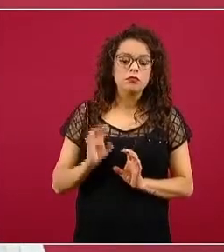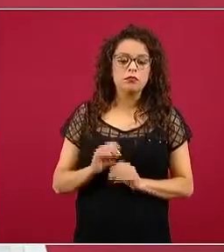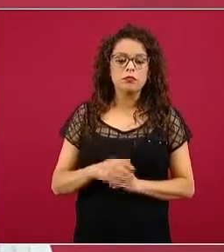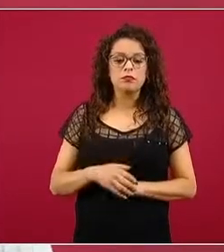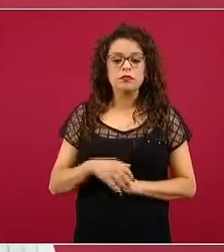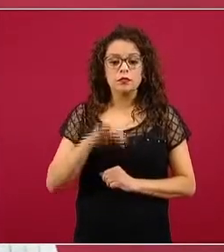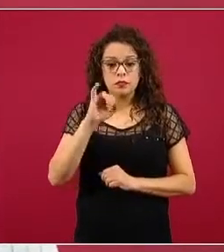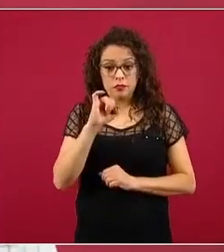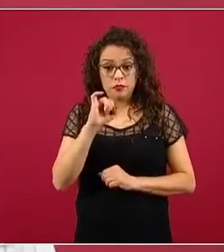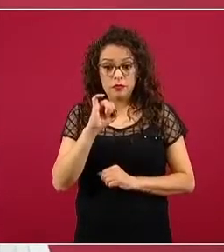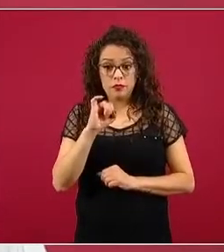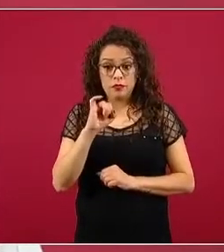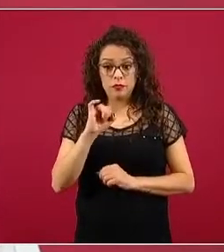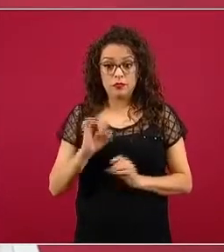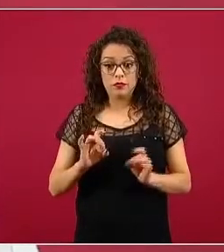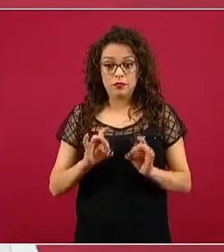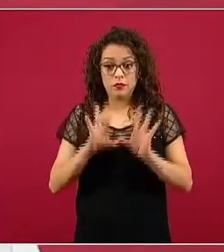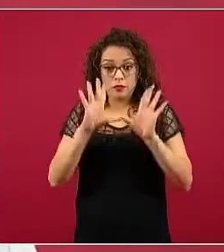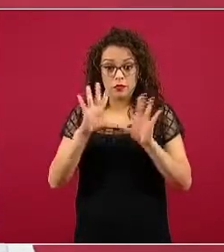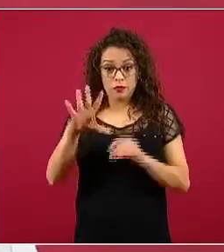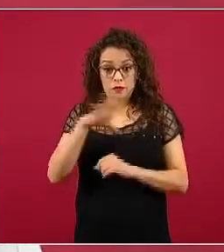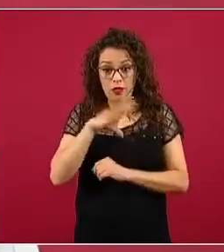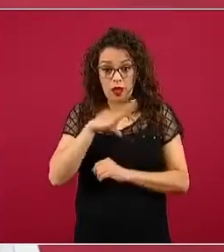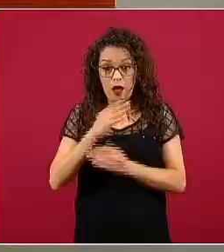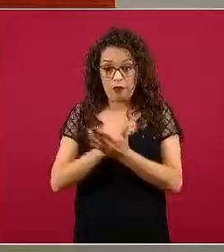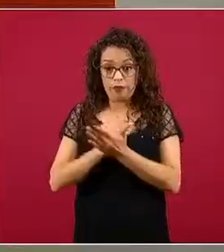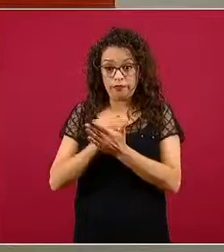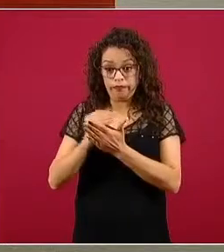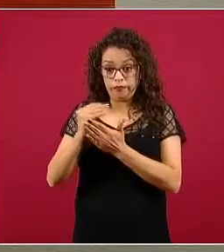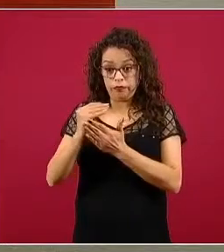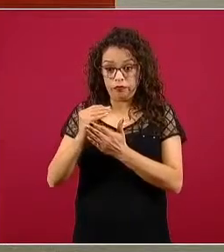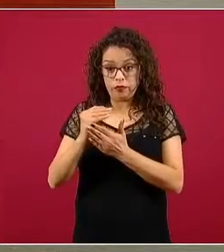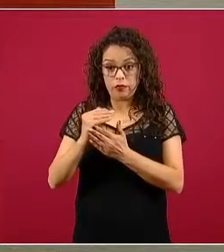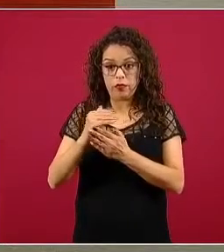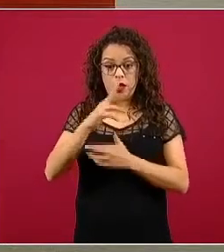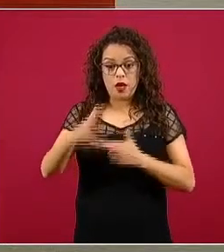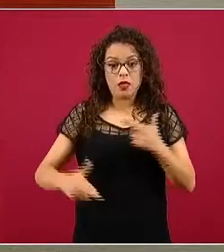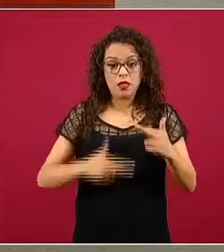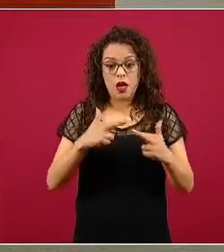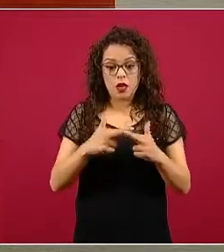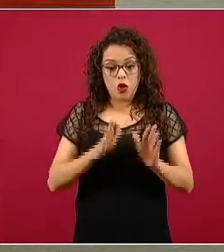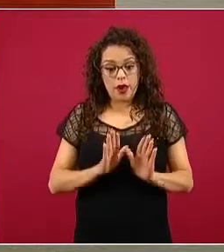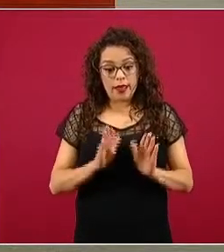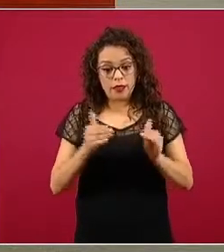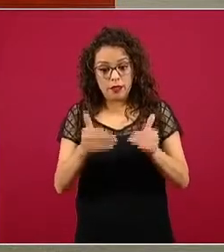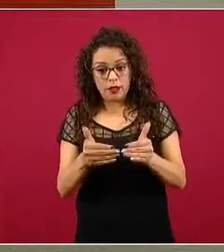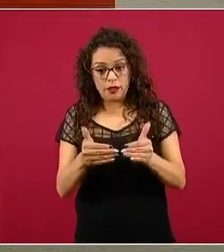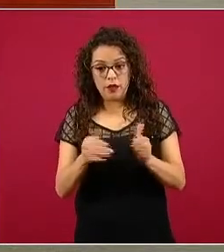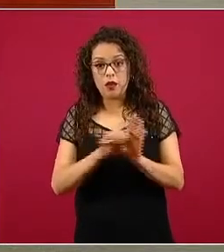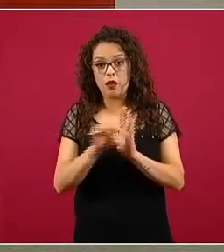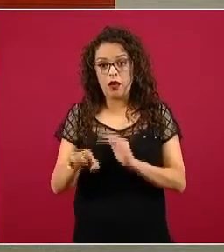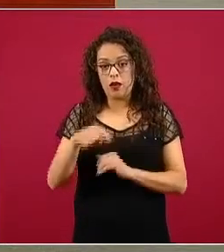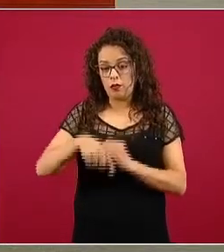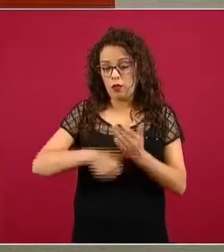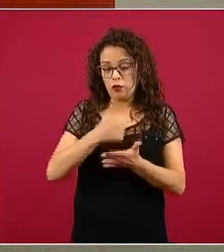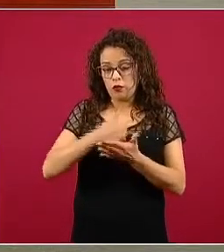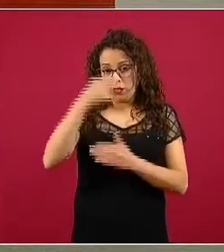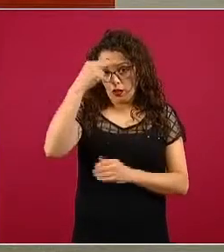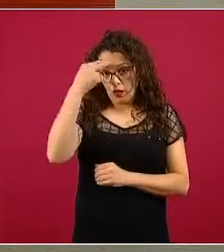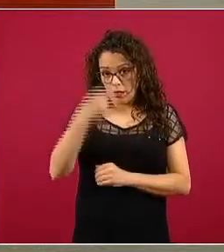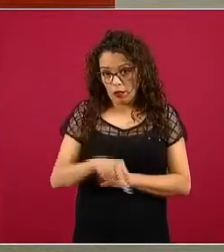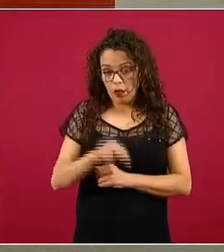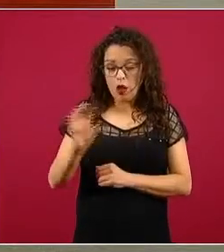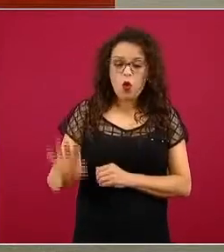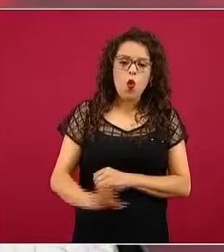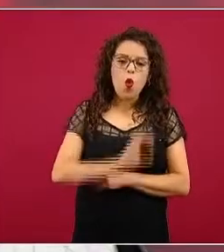un incremento que pudiera estar ocurriendo en una región específica, en una población específica como pudiera ser la Ciudad de México, o que